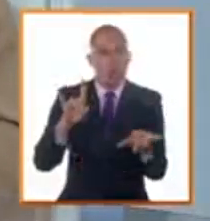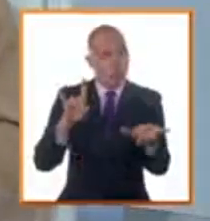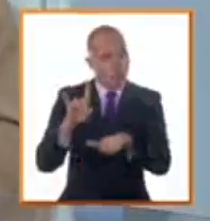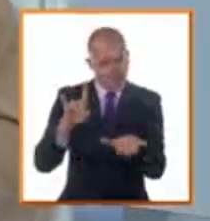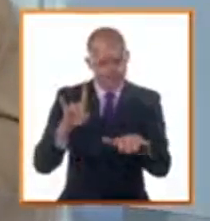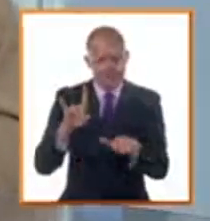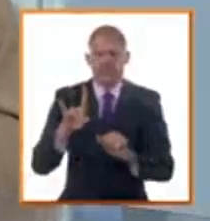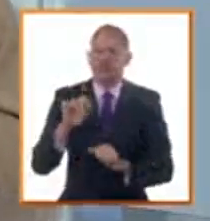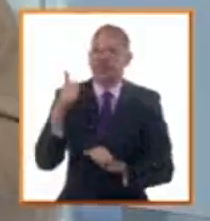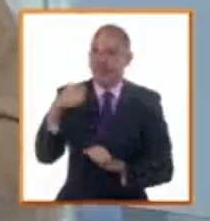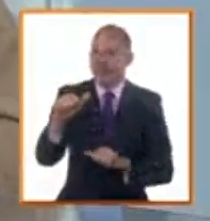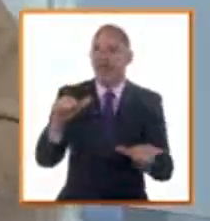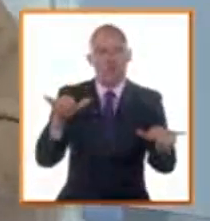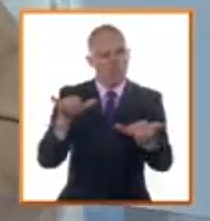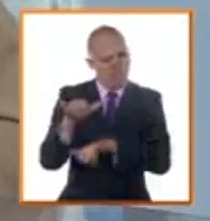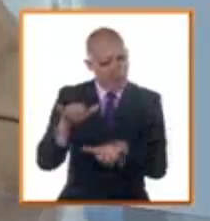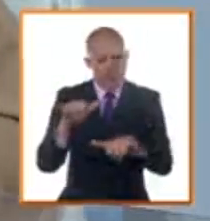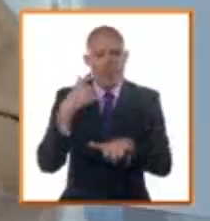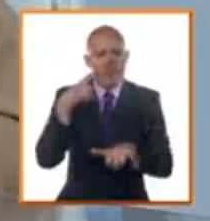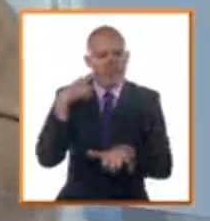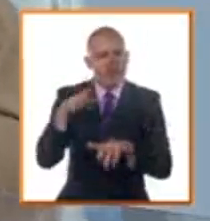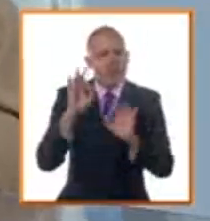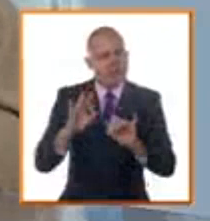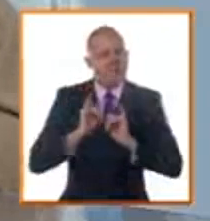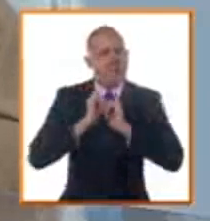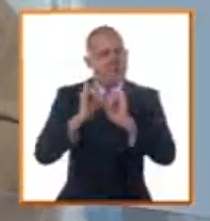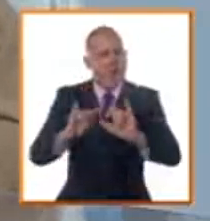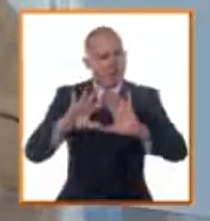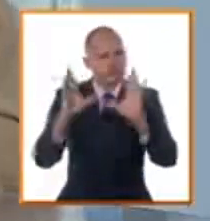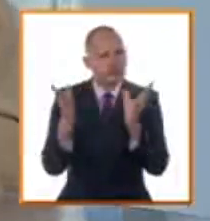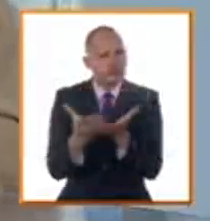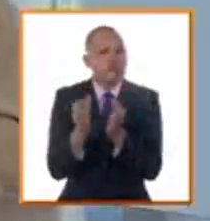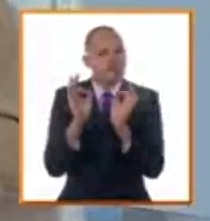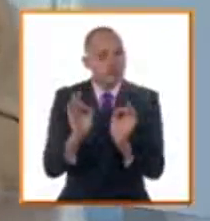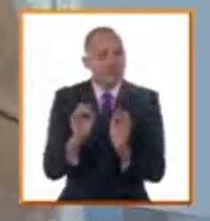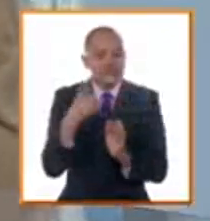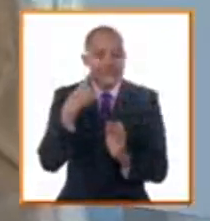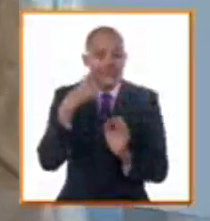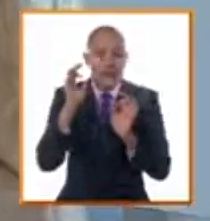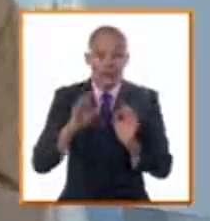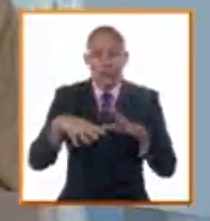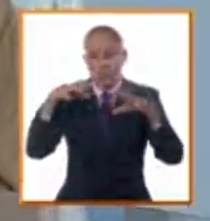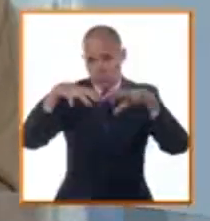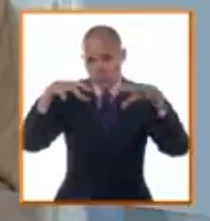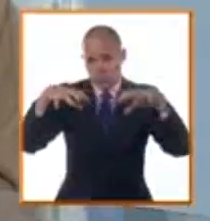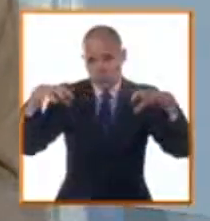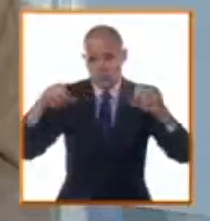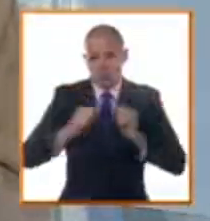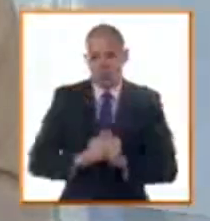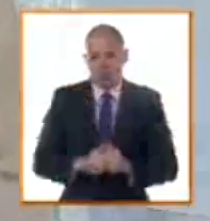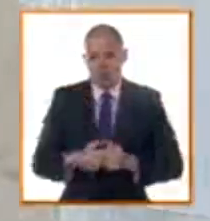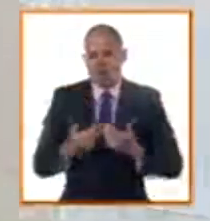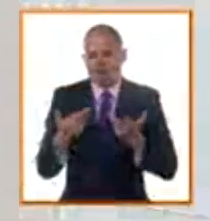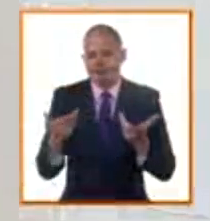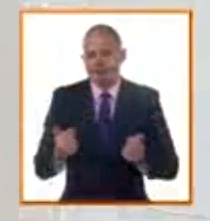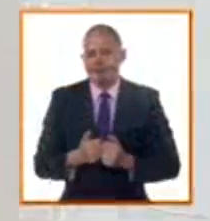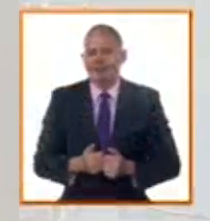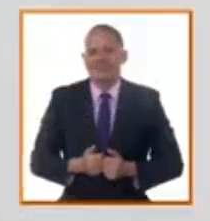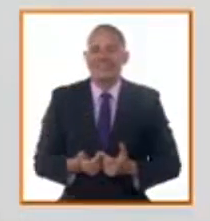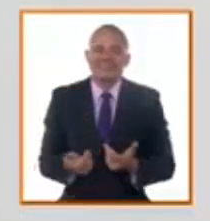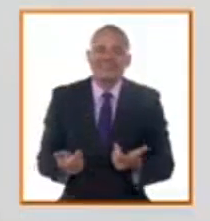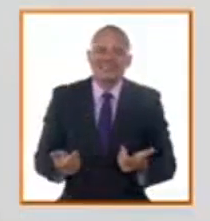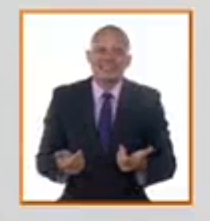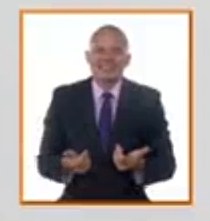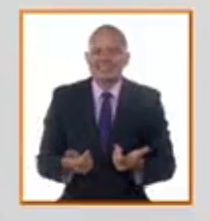día 10 también se hizo otro aviso especial con todas las precipitaciones que estaban ocurriendo. ¿Qué ocurre? Que había llovido